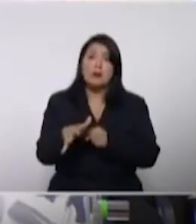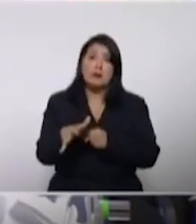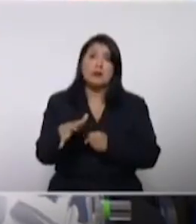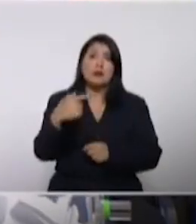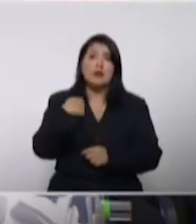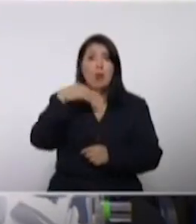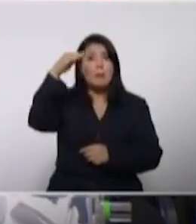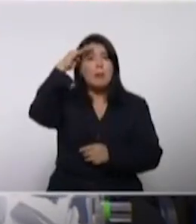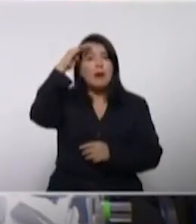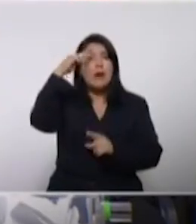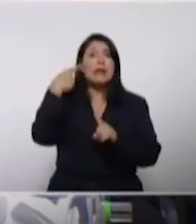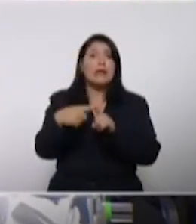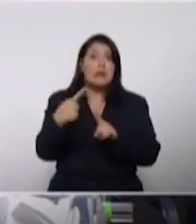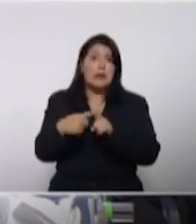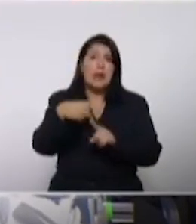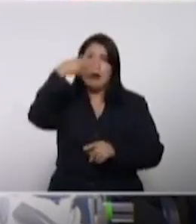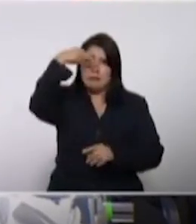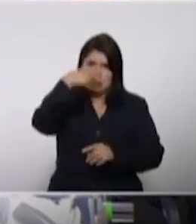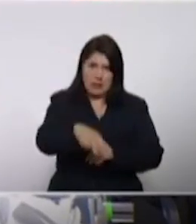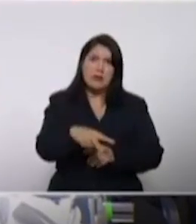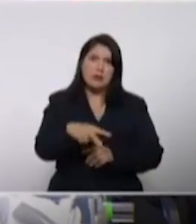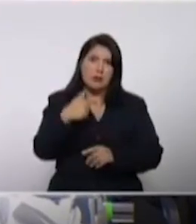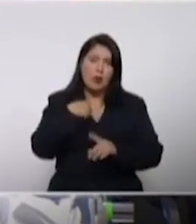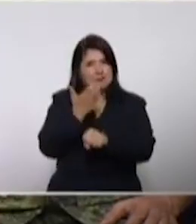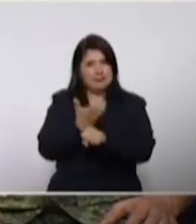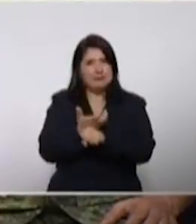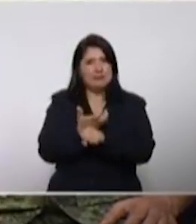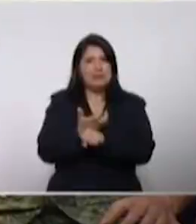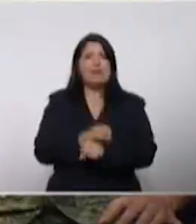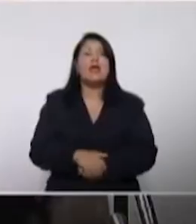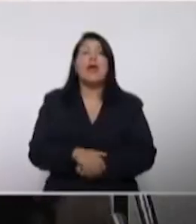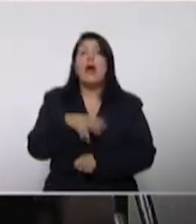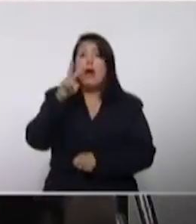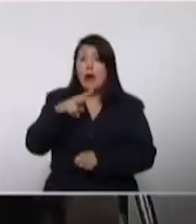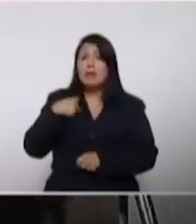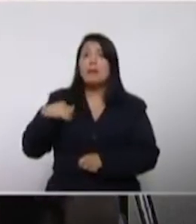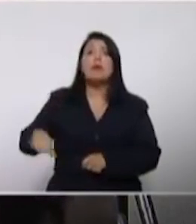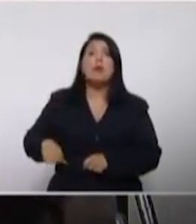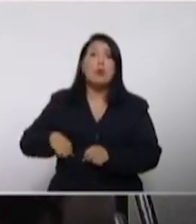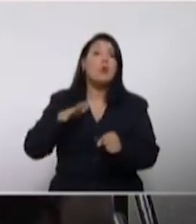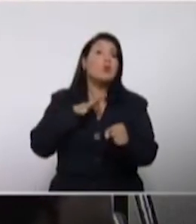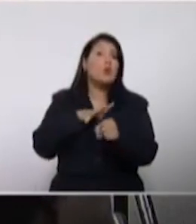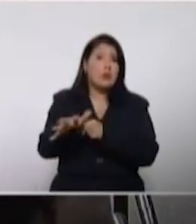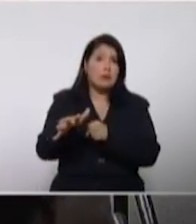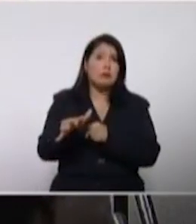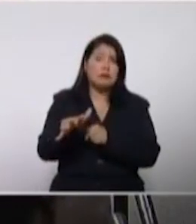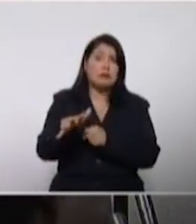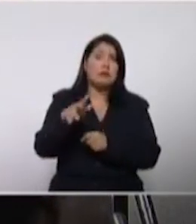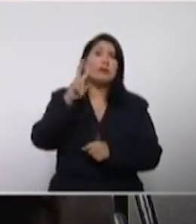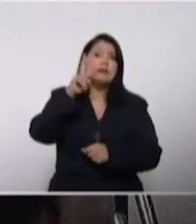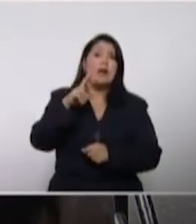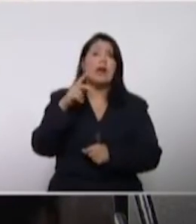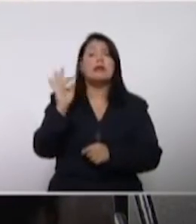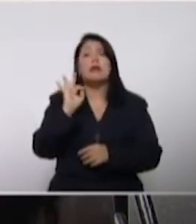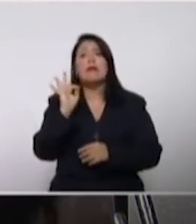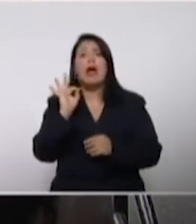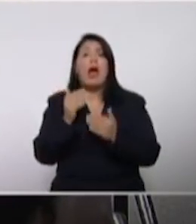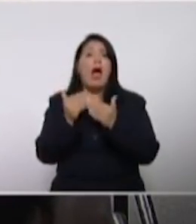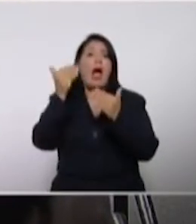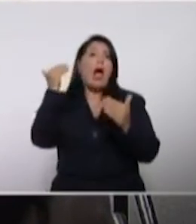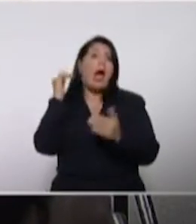Estaba pensando en México, estaba pensando en los mexicanos. Mi interés de hacer esto es porque quizá como nunca